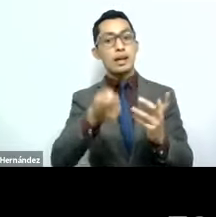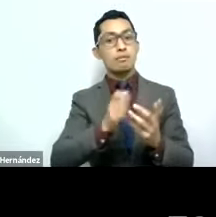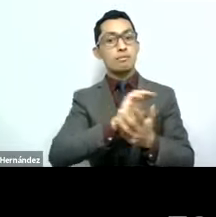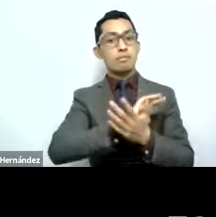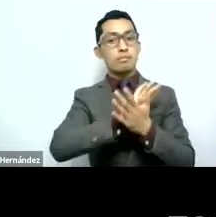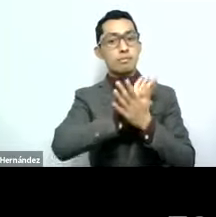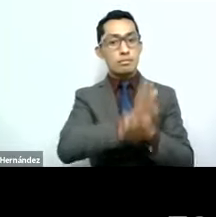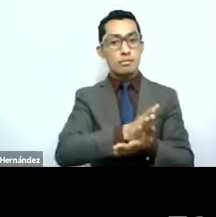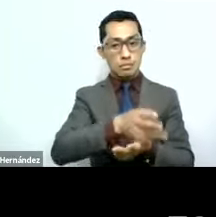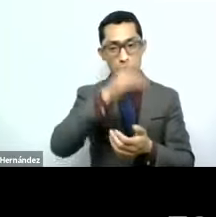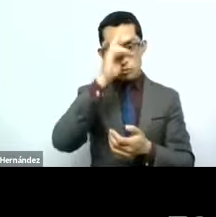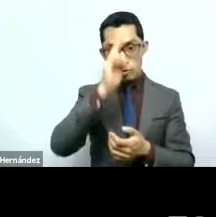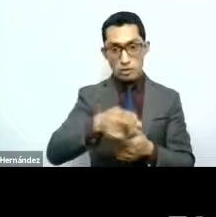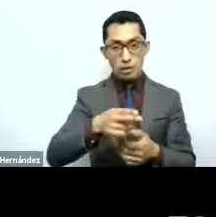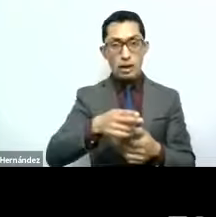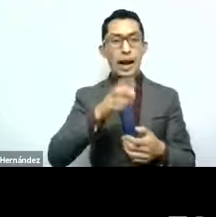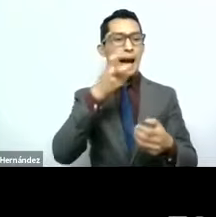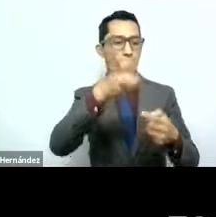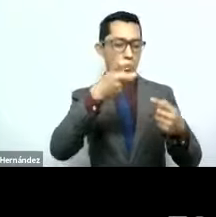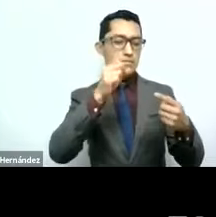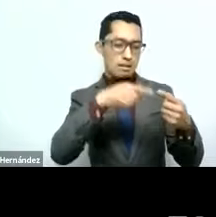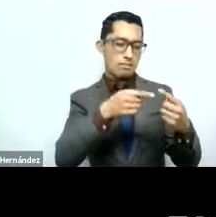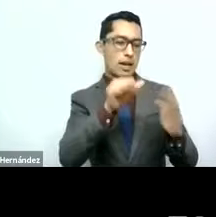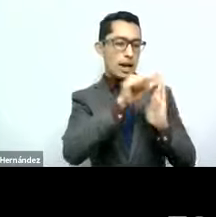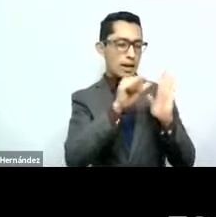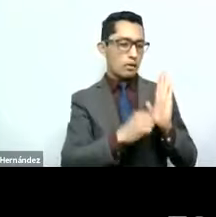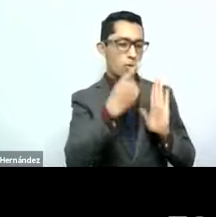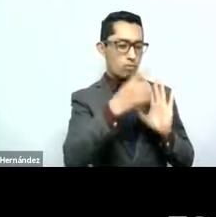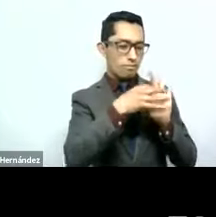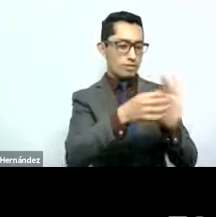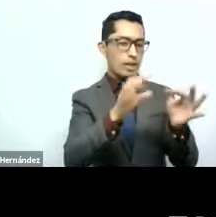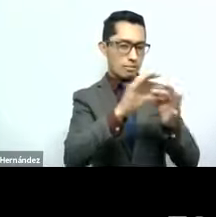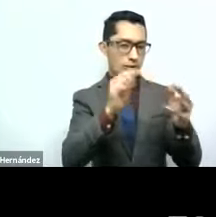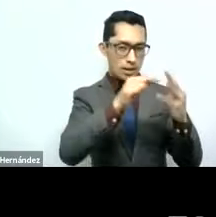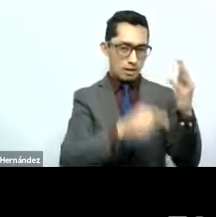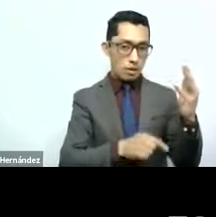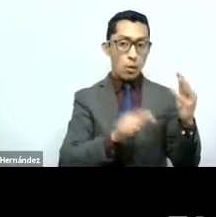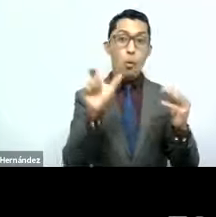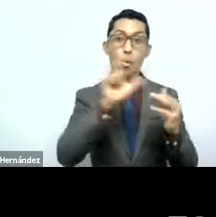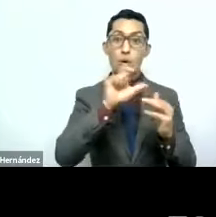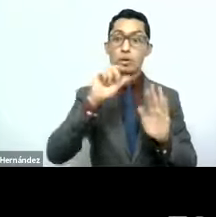con categorías sospechosas. Cuando haya una